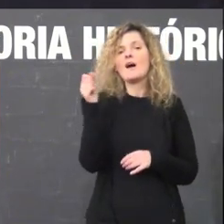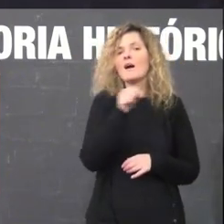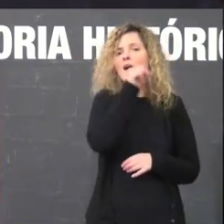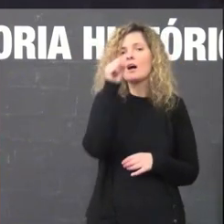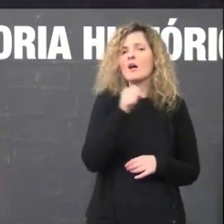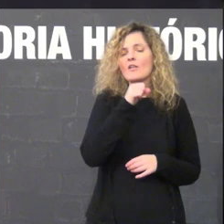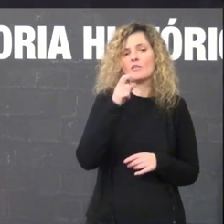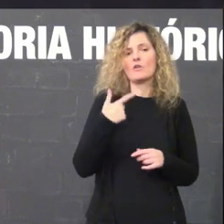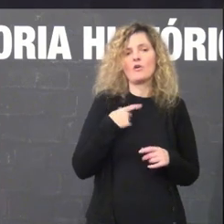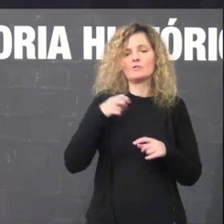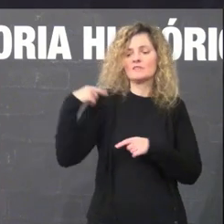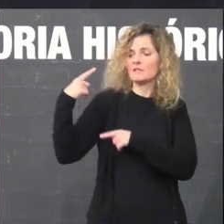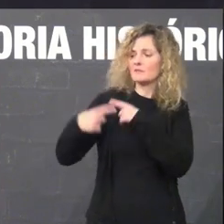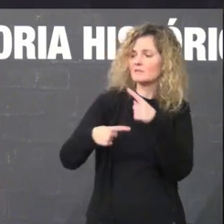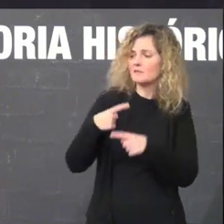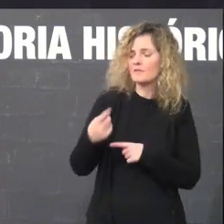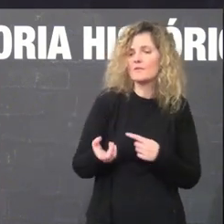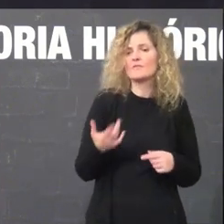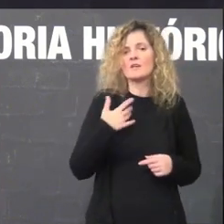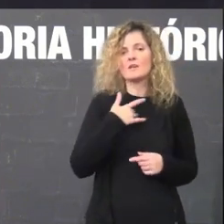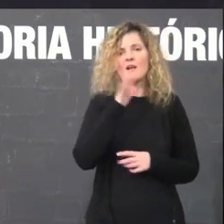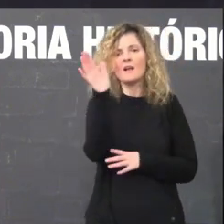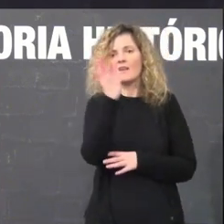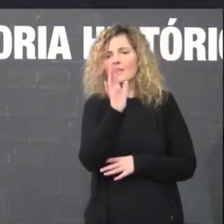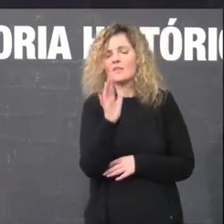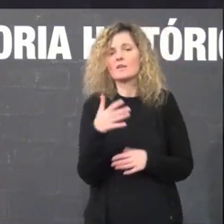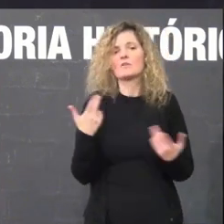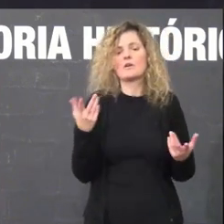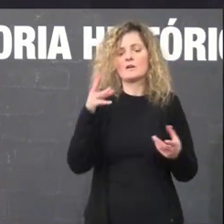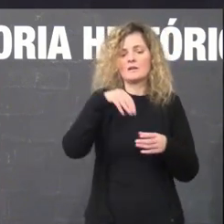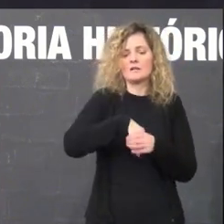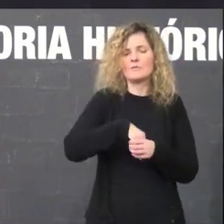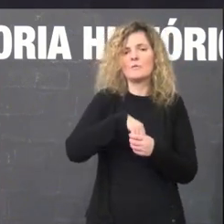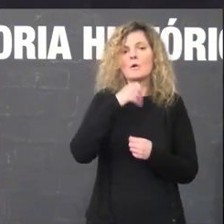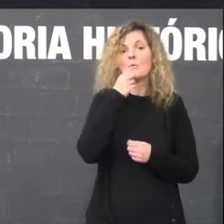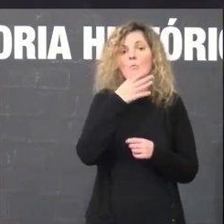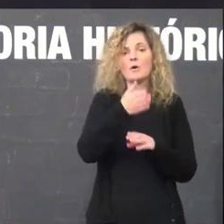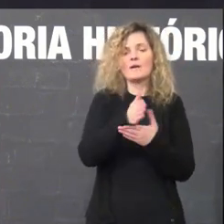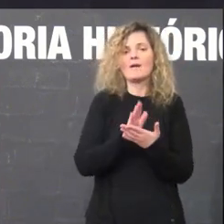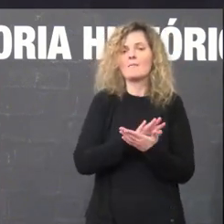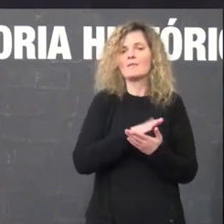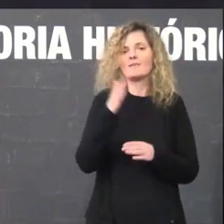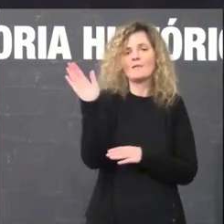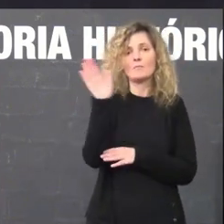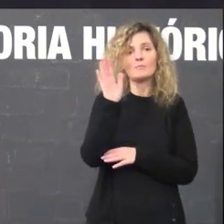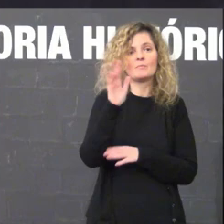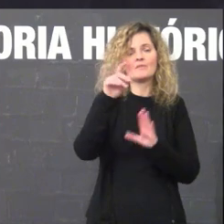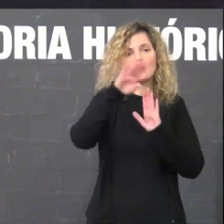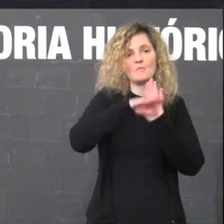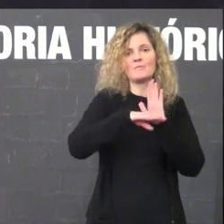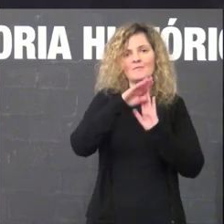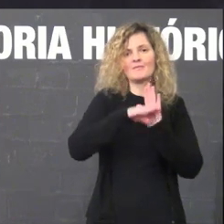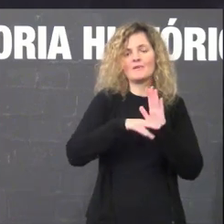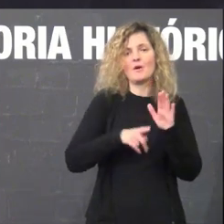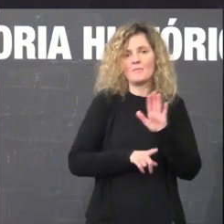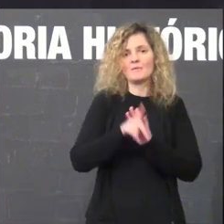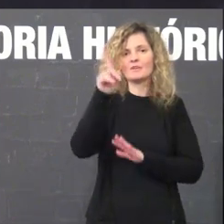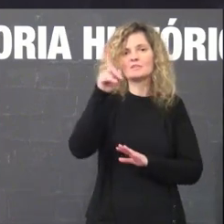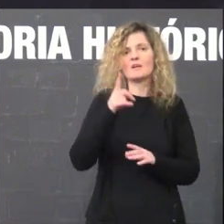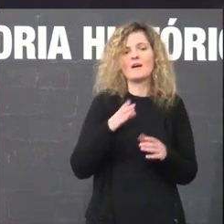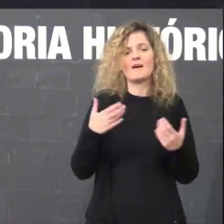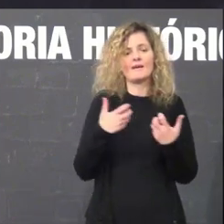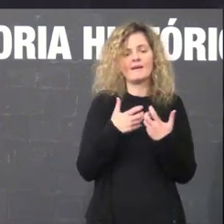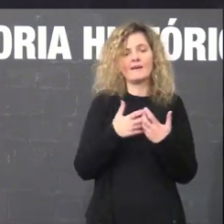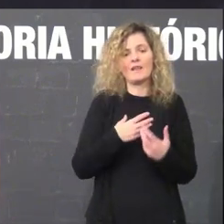canónicas de la transición en el cine incluso buena parte del cine progresista que muestra la guerra civil también como